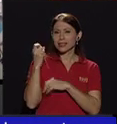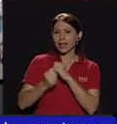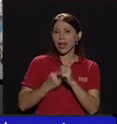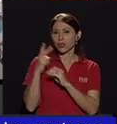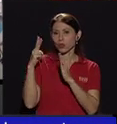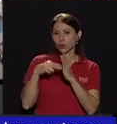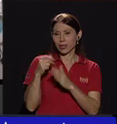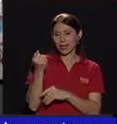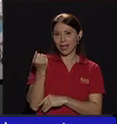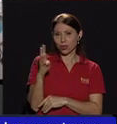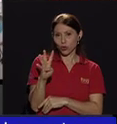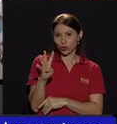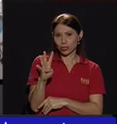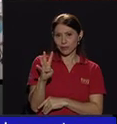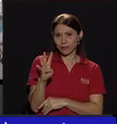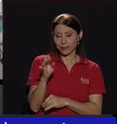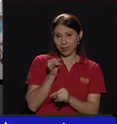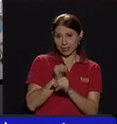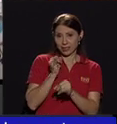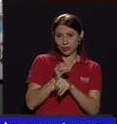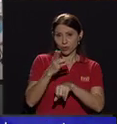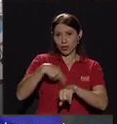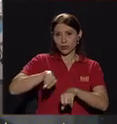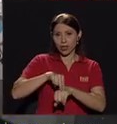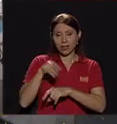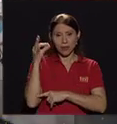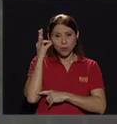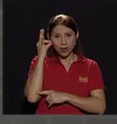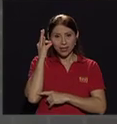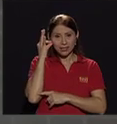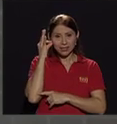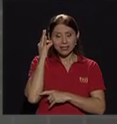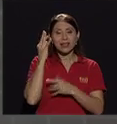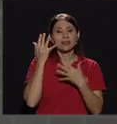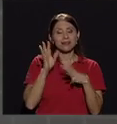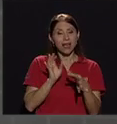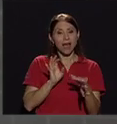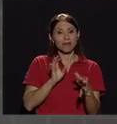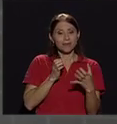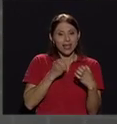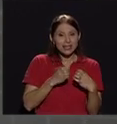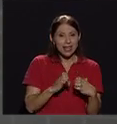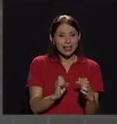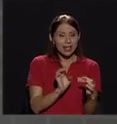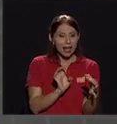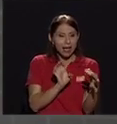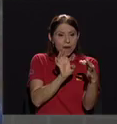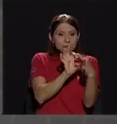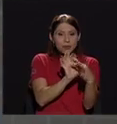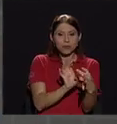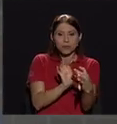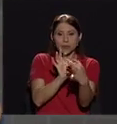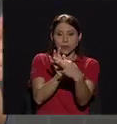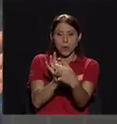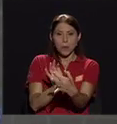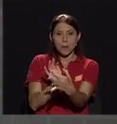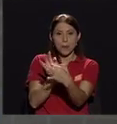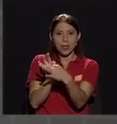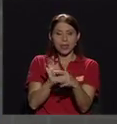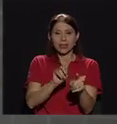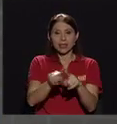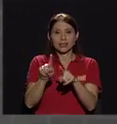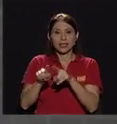el año 2014, desde el Instituto Nacional de las Mujeres, hemos hecho alianzas estratégicas con